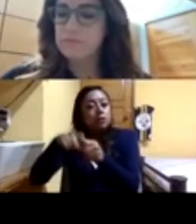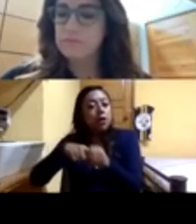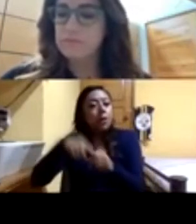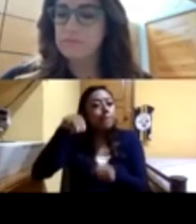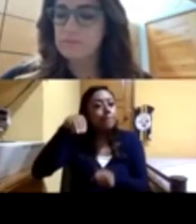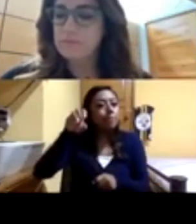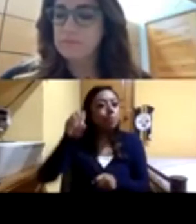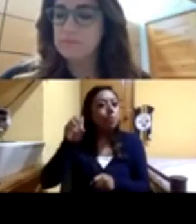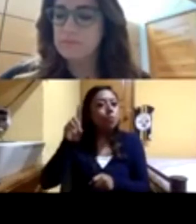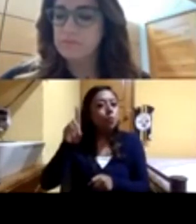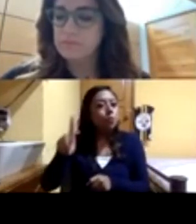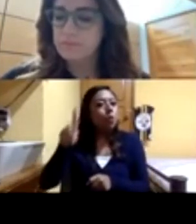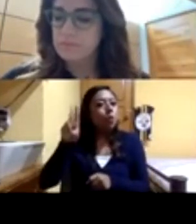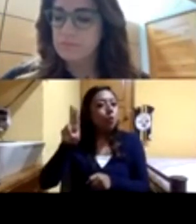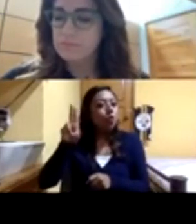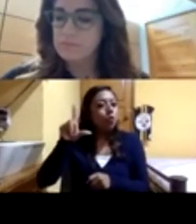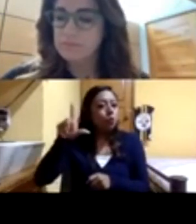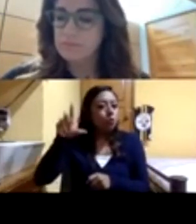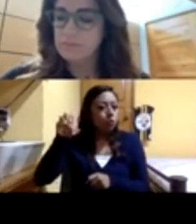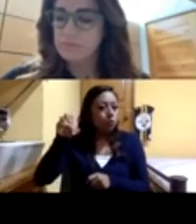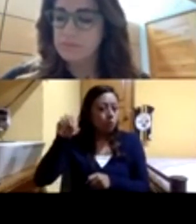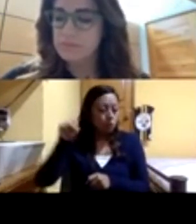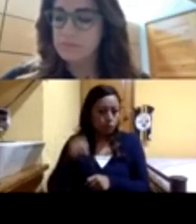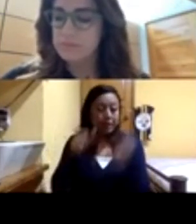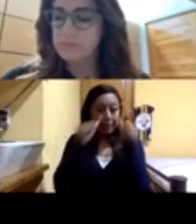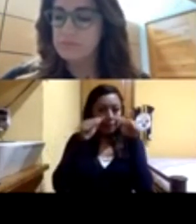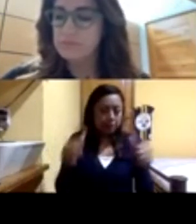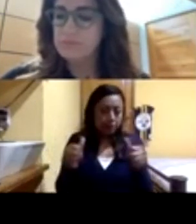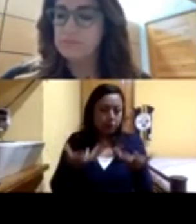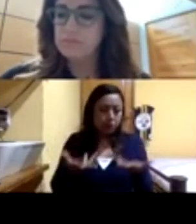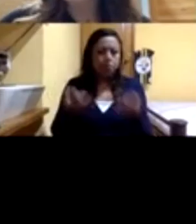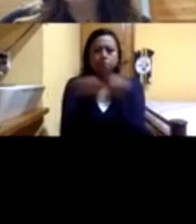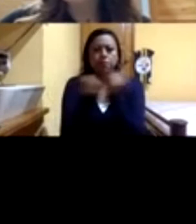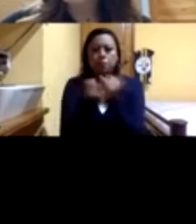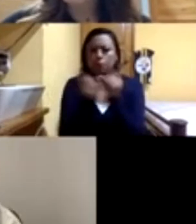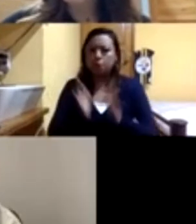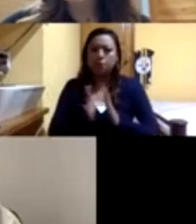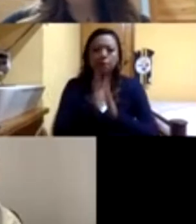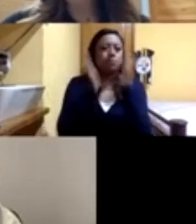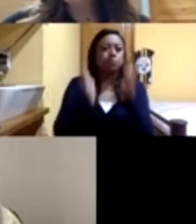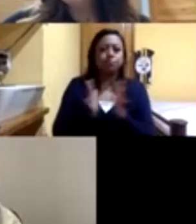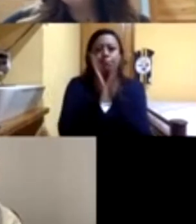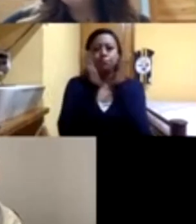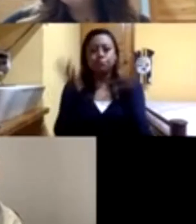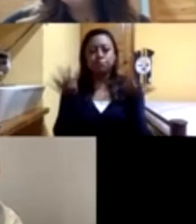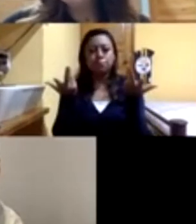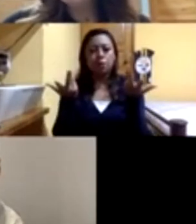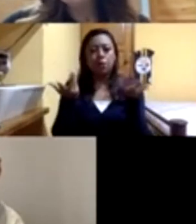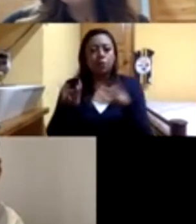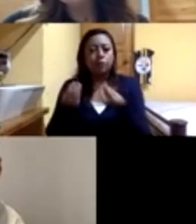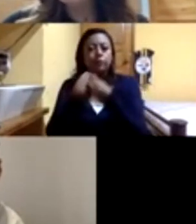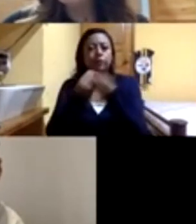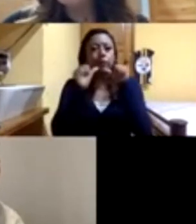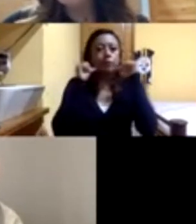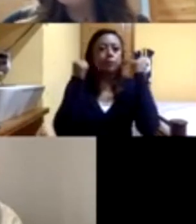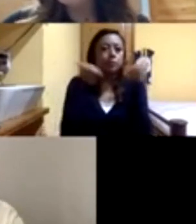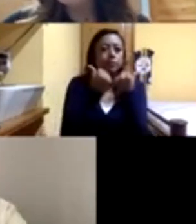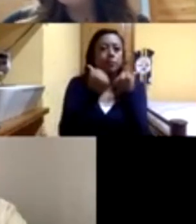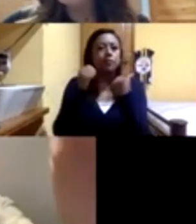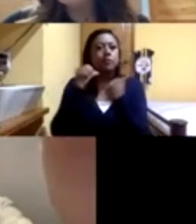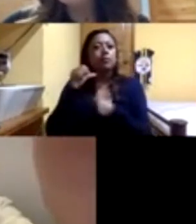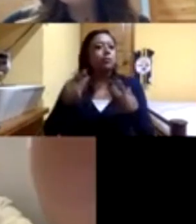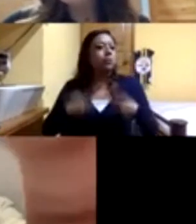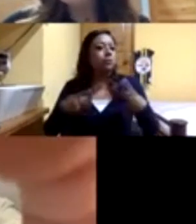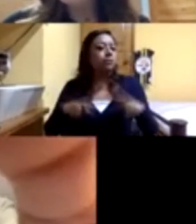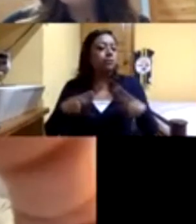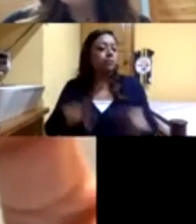la experiencia y las expectativas también de quienes están desde la sociedad civil pugnando por generar mejores condiciones de vida para